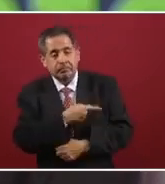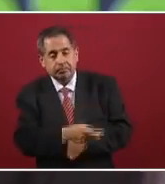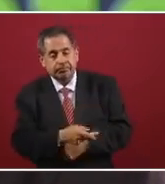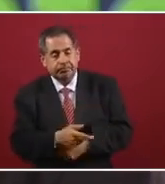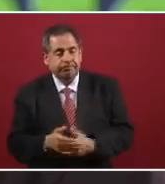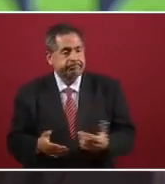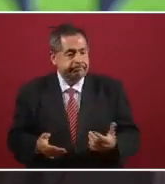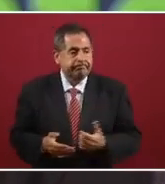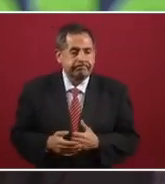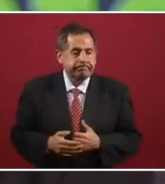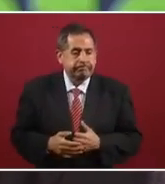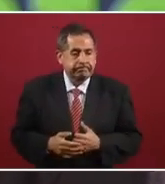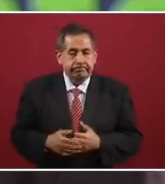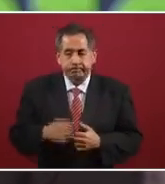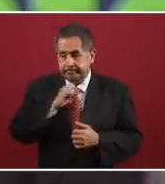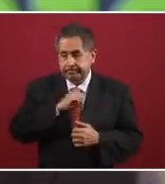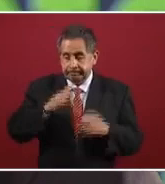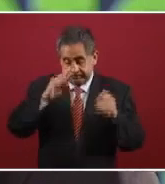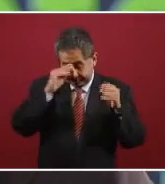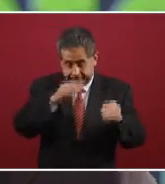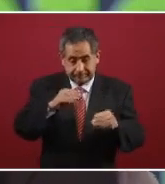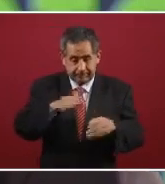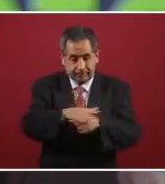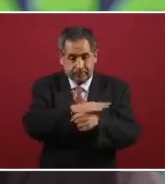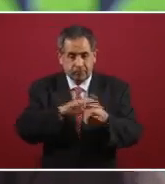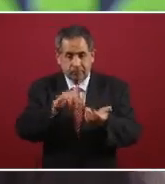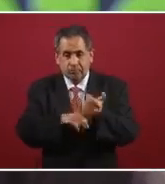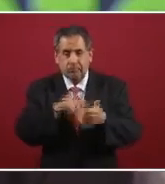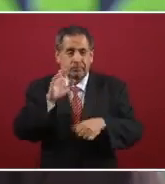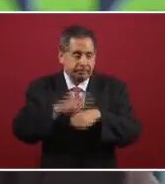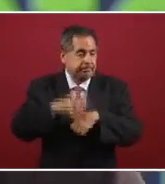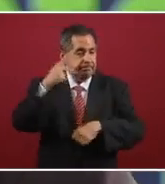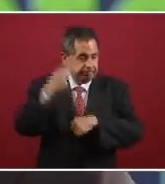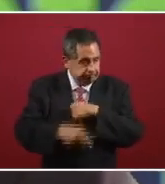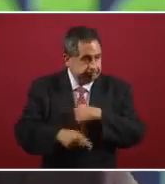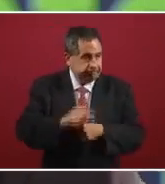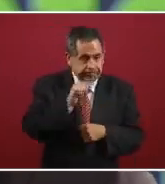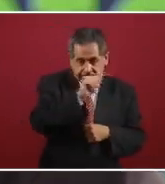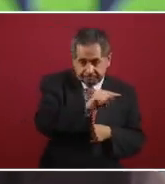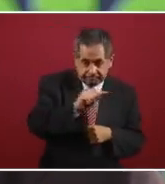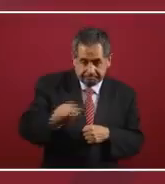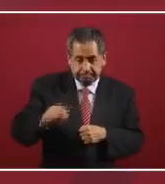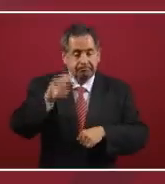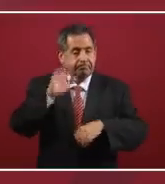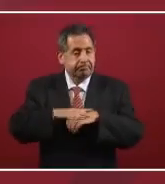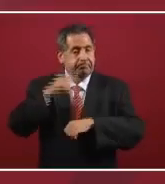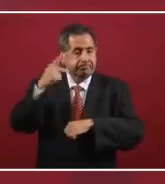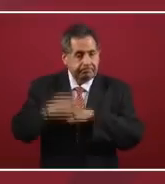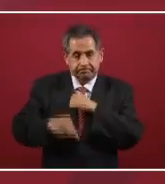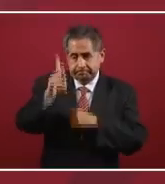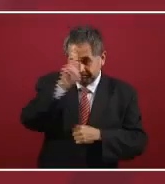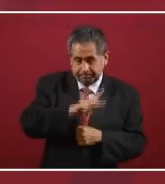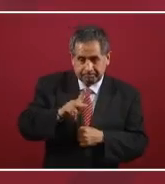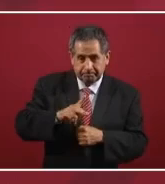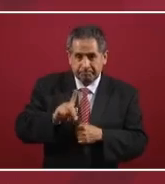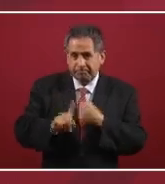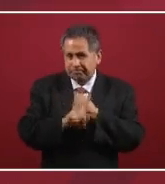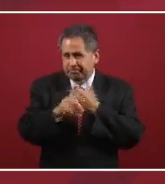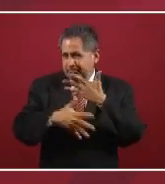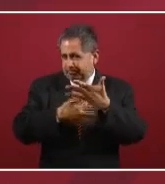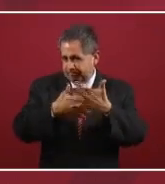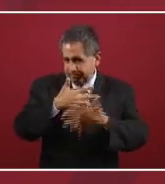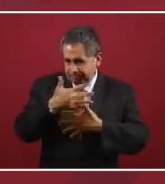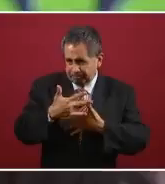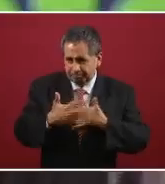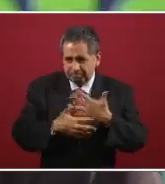enfoque es a las zonas más críticas donde azota la violencia, donde azota también la precariedad, y